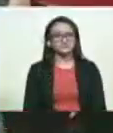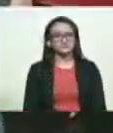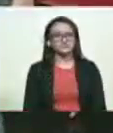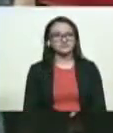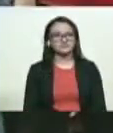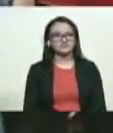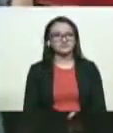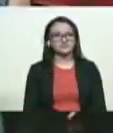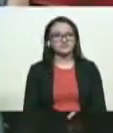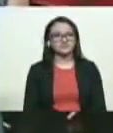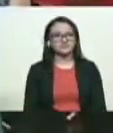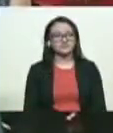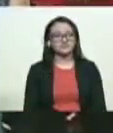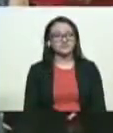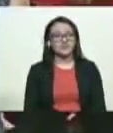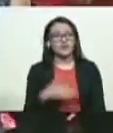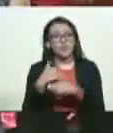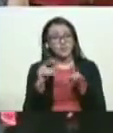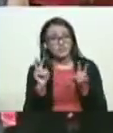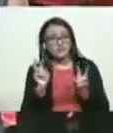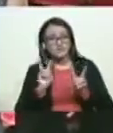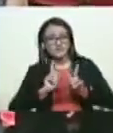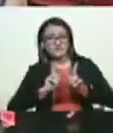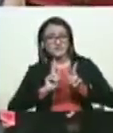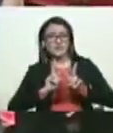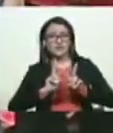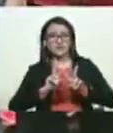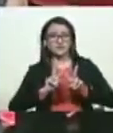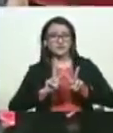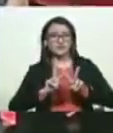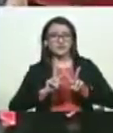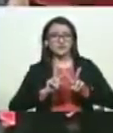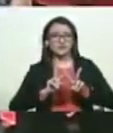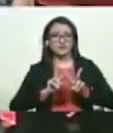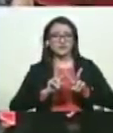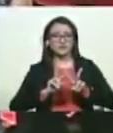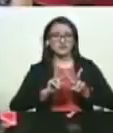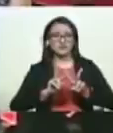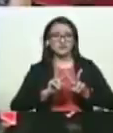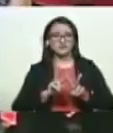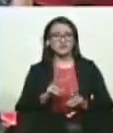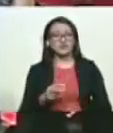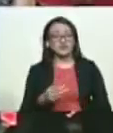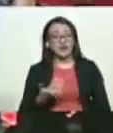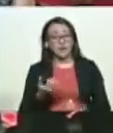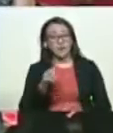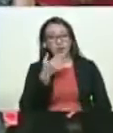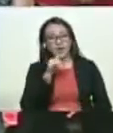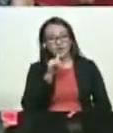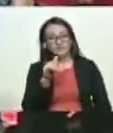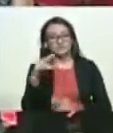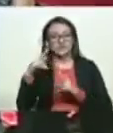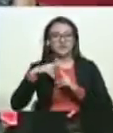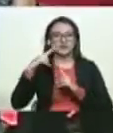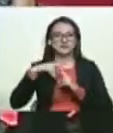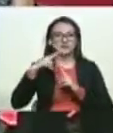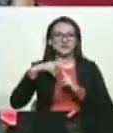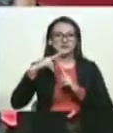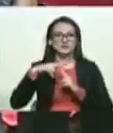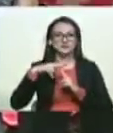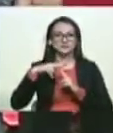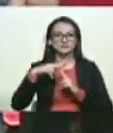igual que la vivienda la gran misión vivienda venezuela tengo buenas noticias para el táchira